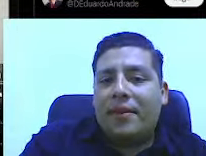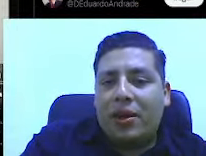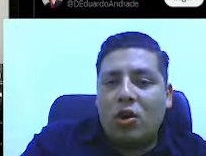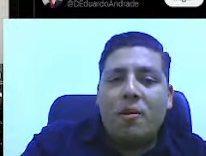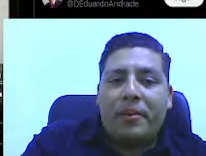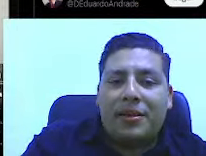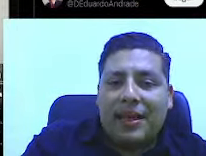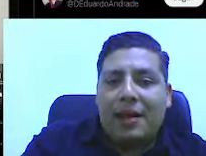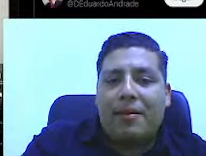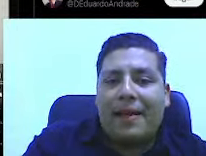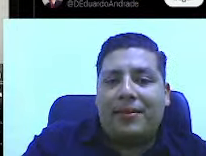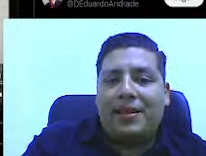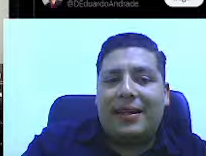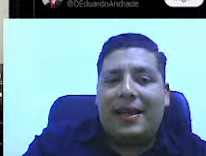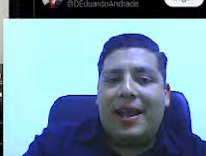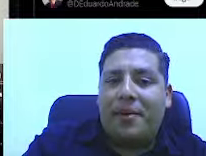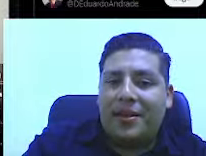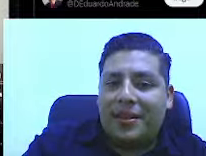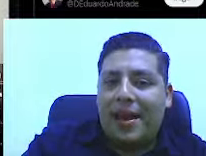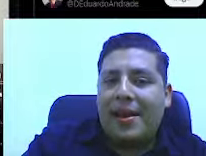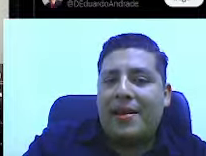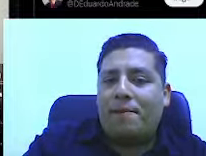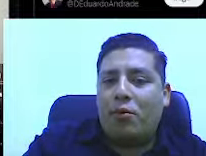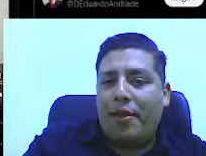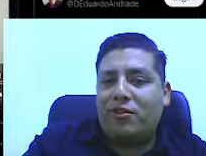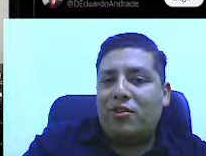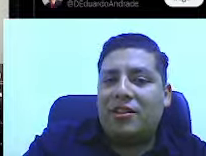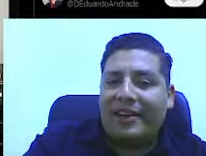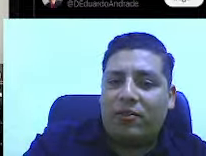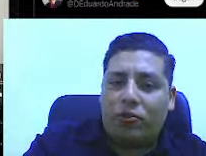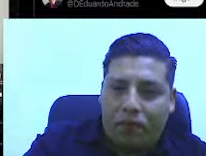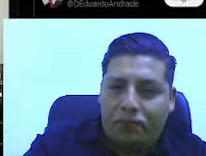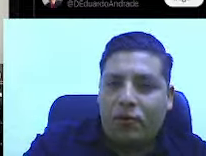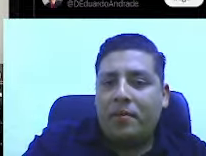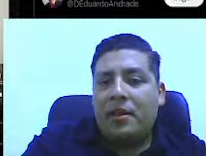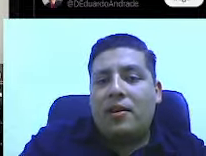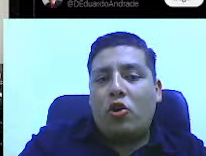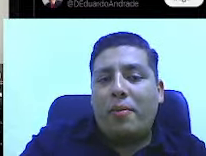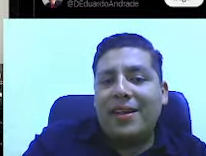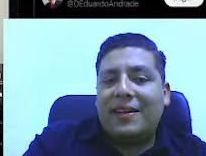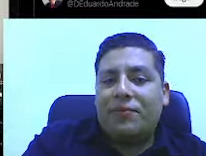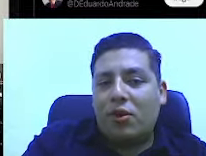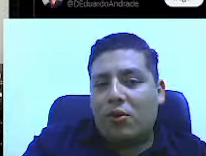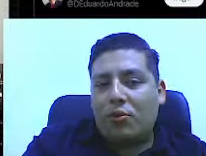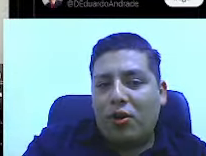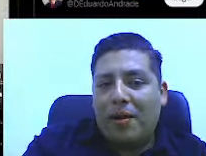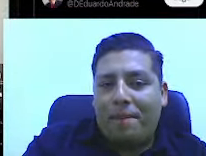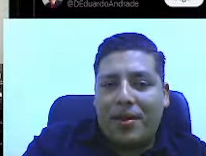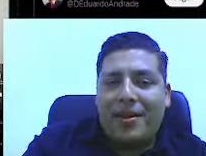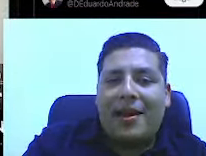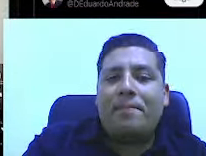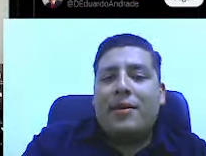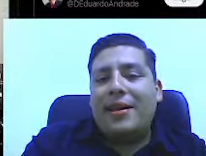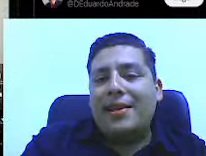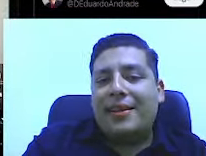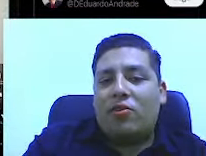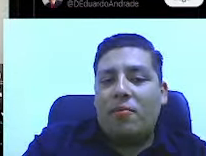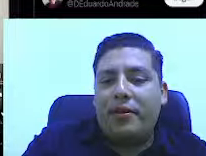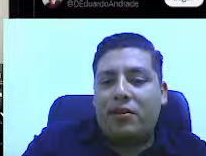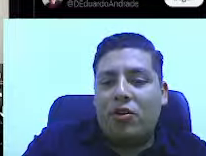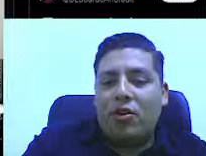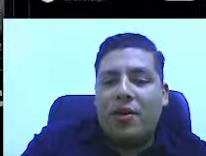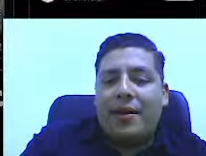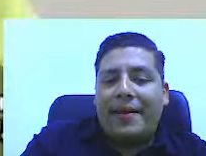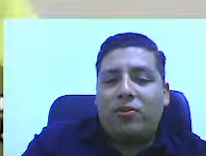pruebas de cómo pensaba antes de que la maiciaran en el Poder Judicial corrupto. Nomás entró con Norma Piña y